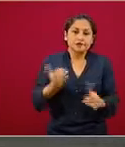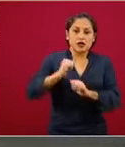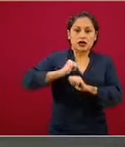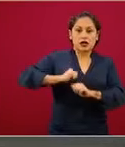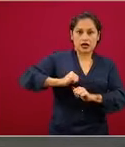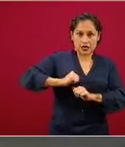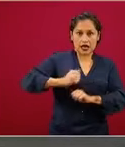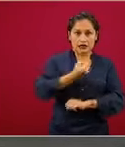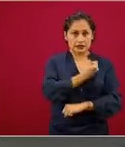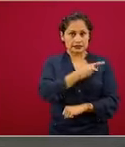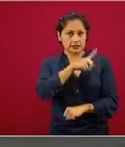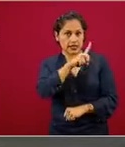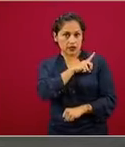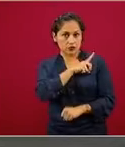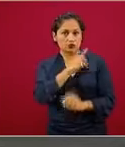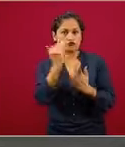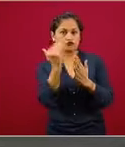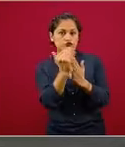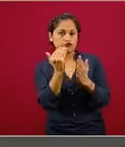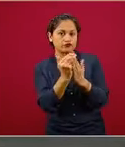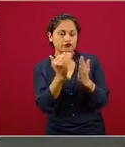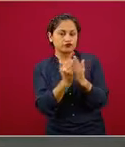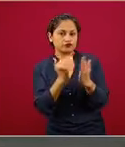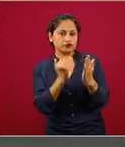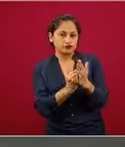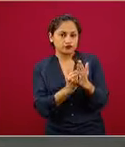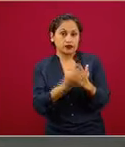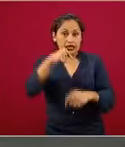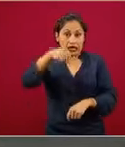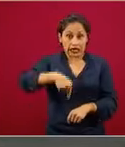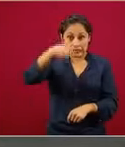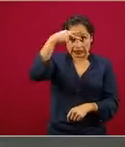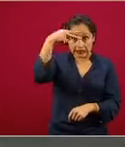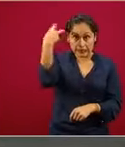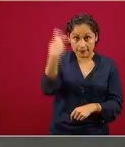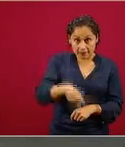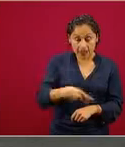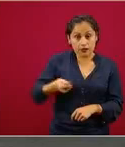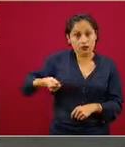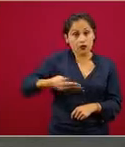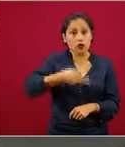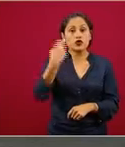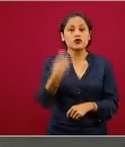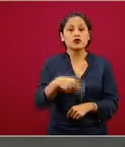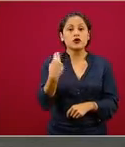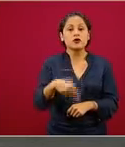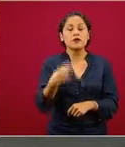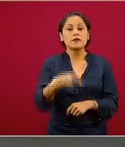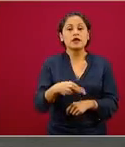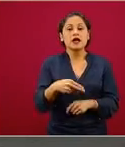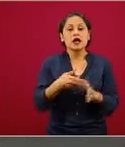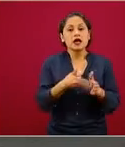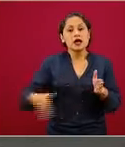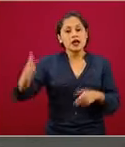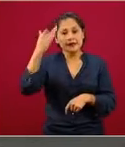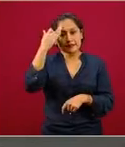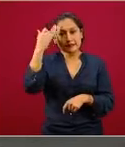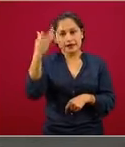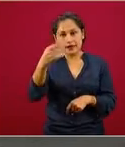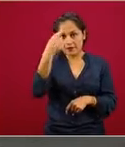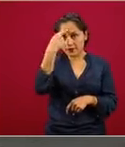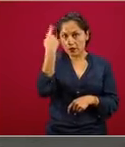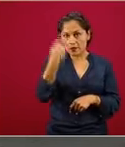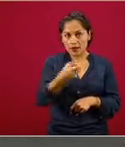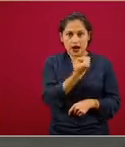sanitaria que en el caso mexicano le llamamos la Jornada Nacional de Sana Distancia. Y es lo que ustedes conocen bien, lo que hemos vivido